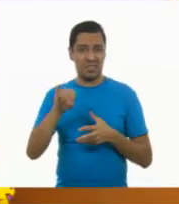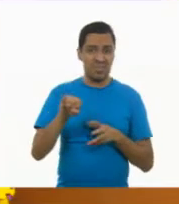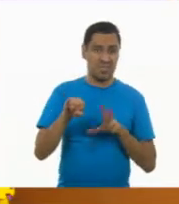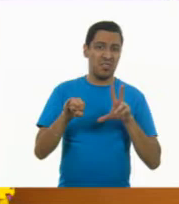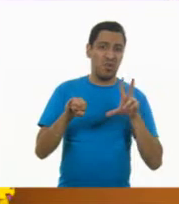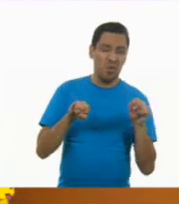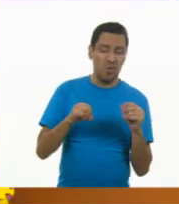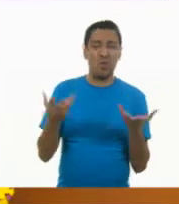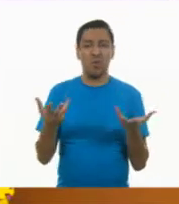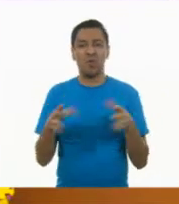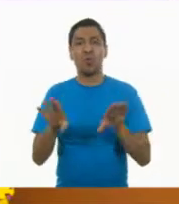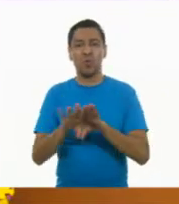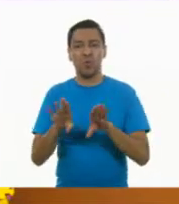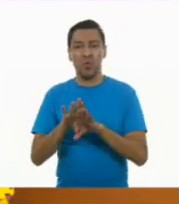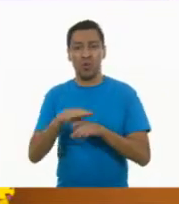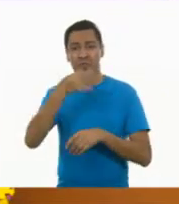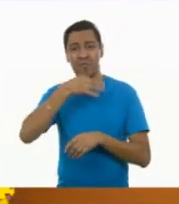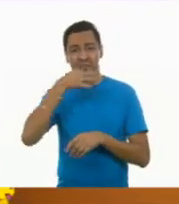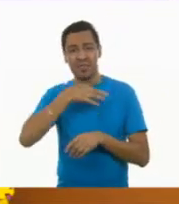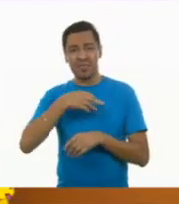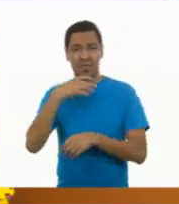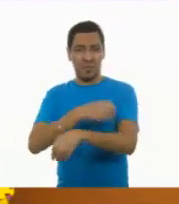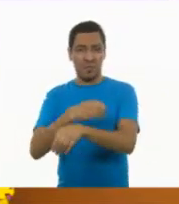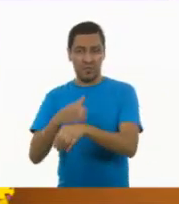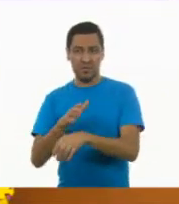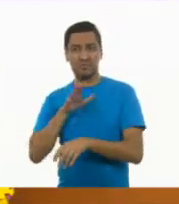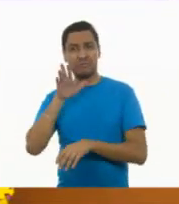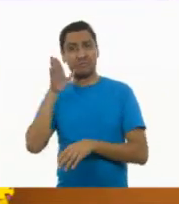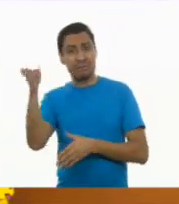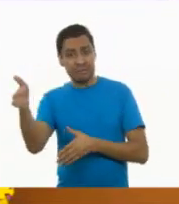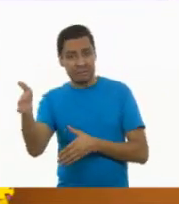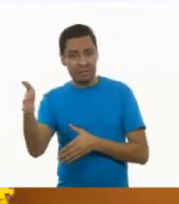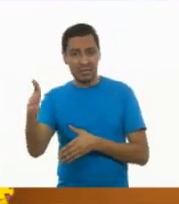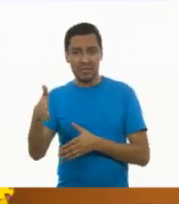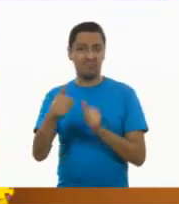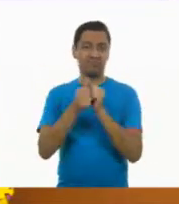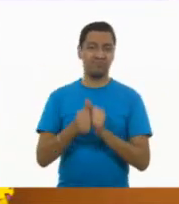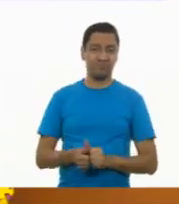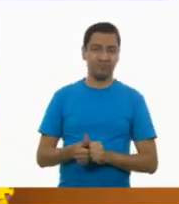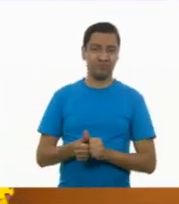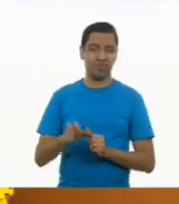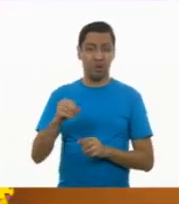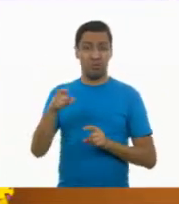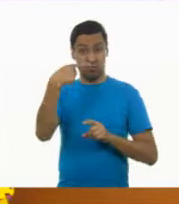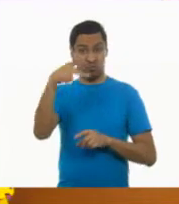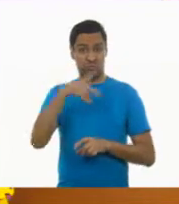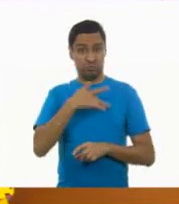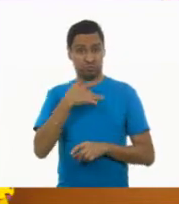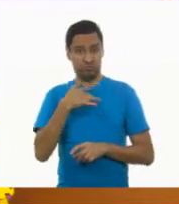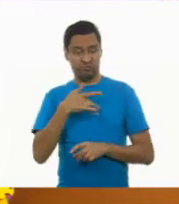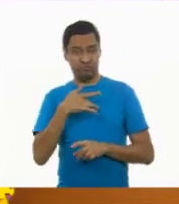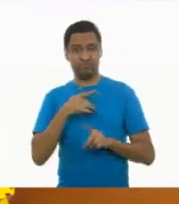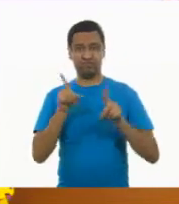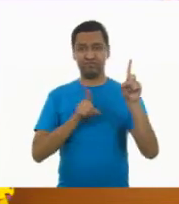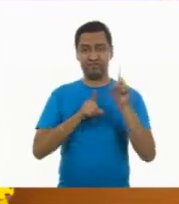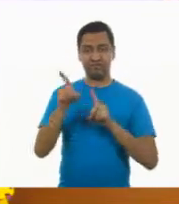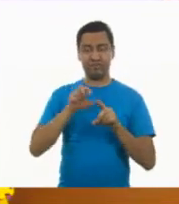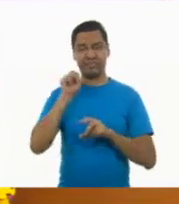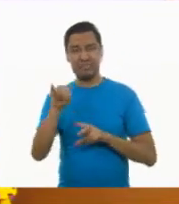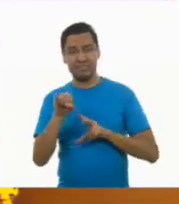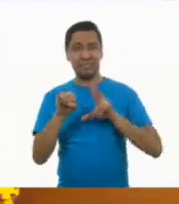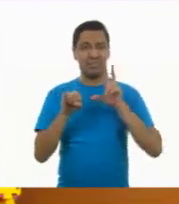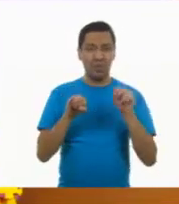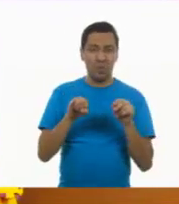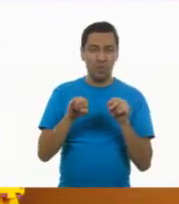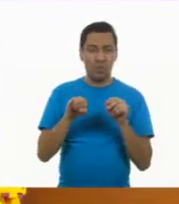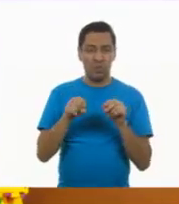compañero, elaborar o no la tarea, expresar sus necesidades e inquietudes, o elegir no decirlas.